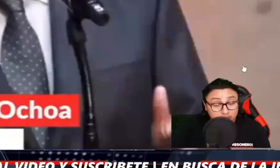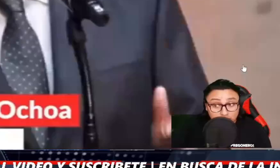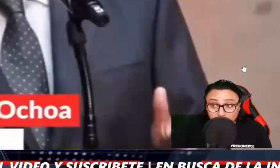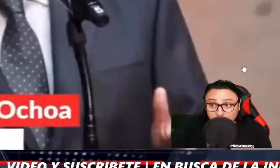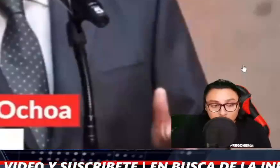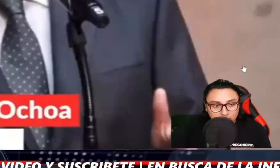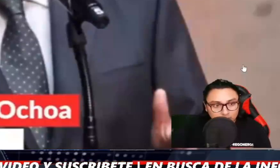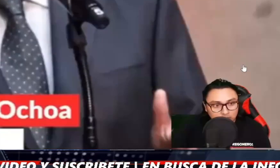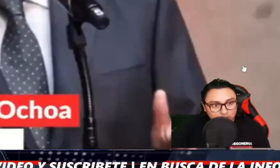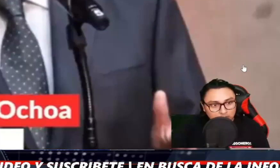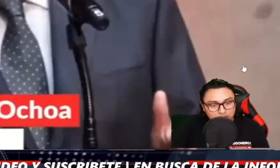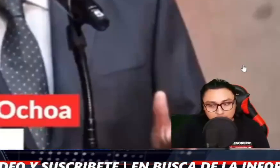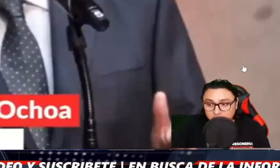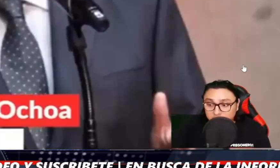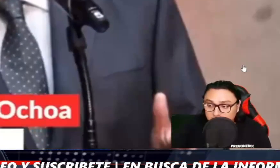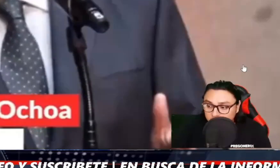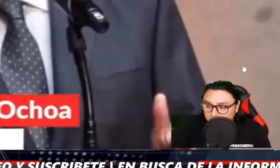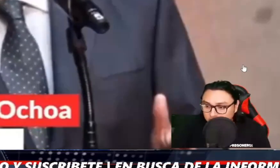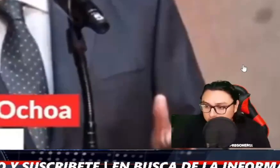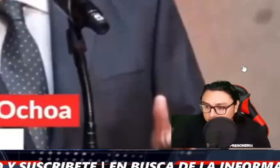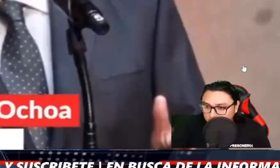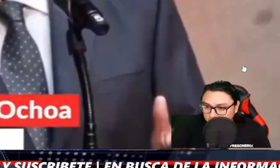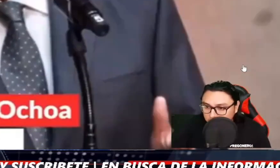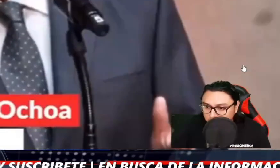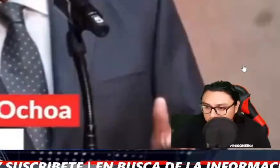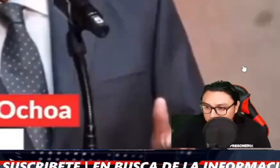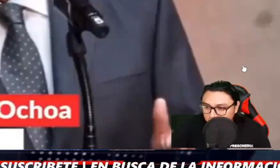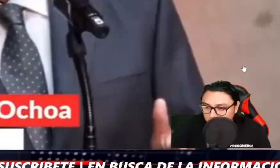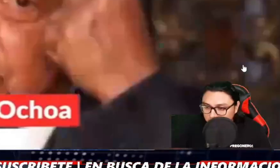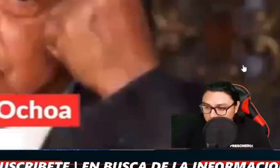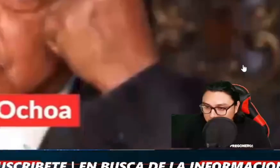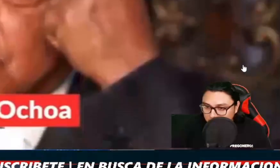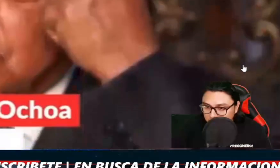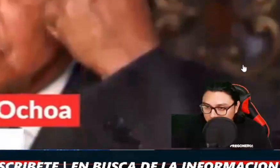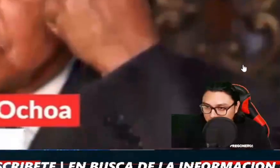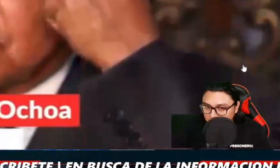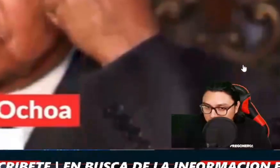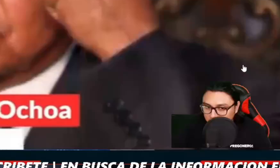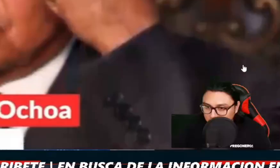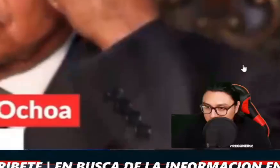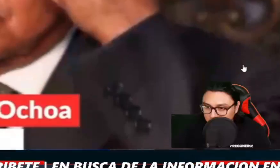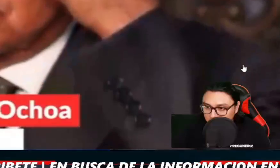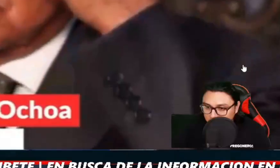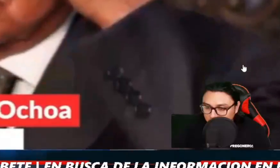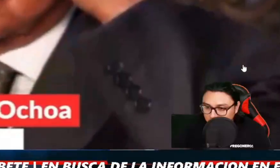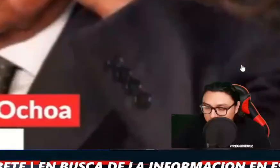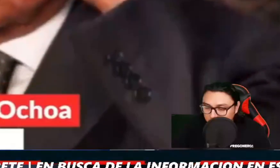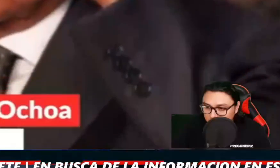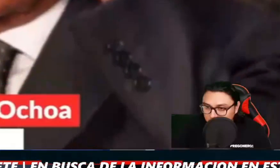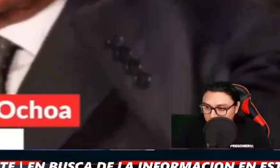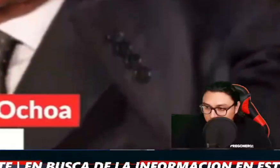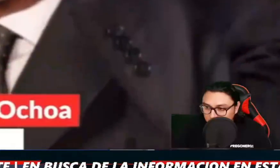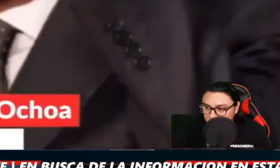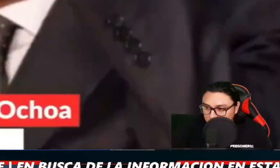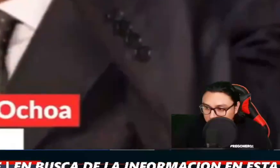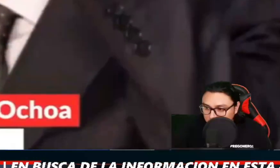pudo haber un pacto entre López Obrador y Peña? Y que en consecuencia está correspondiendo los servicios que le han prestado. ¿Con